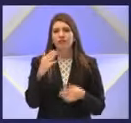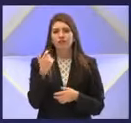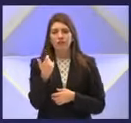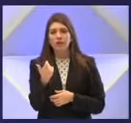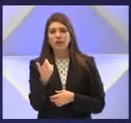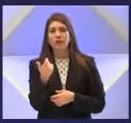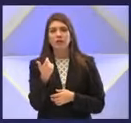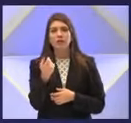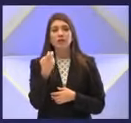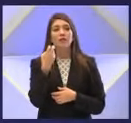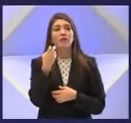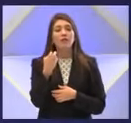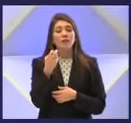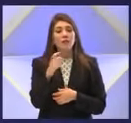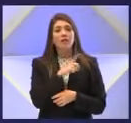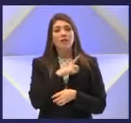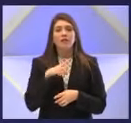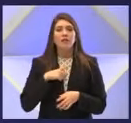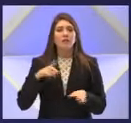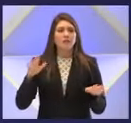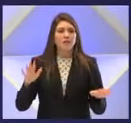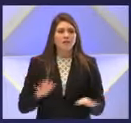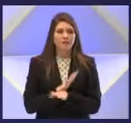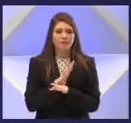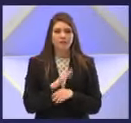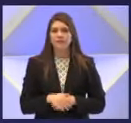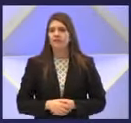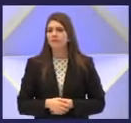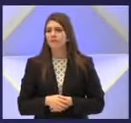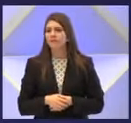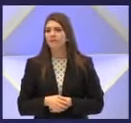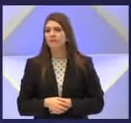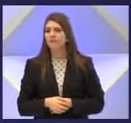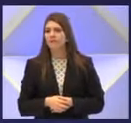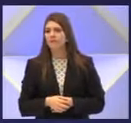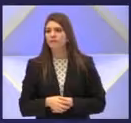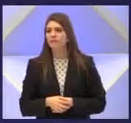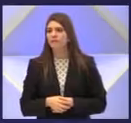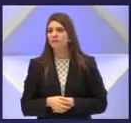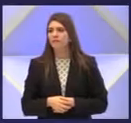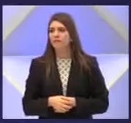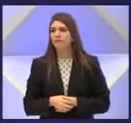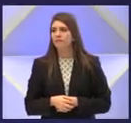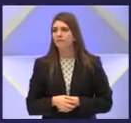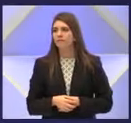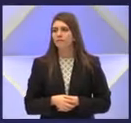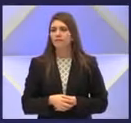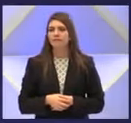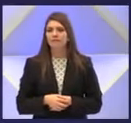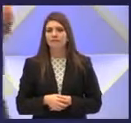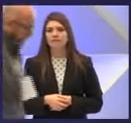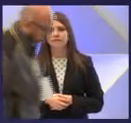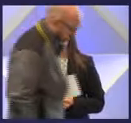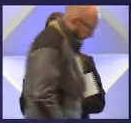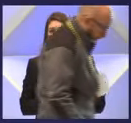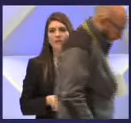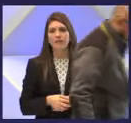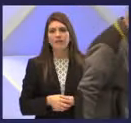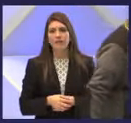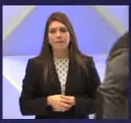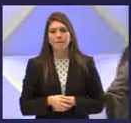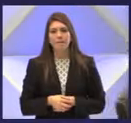tiene que cambiar ahora bien han cambiado muchas cosas y no hay que dejar de